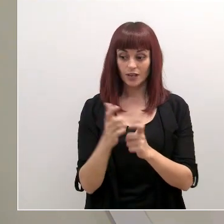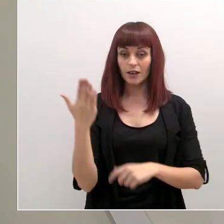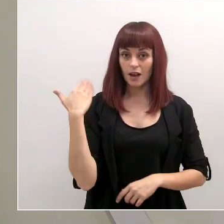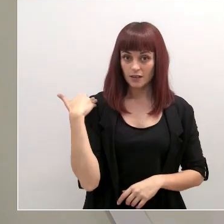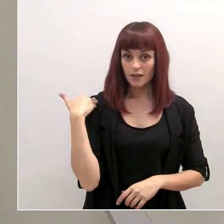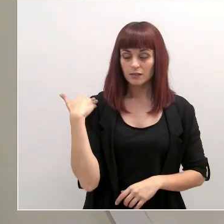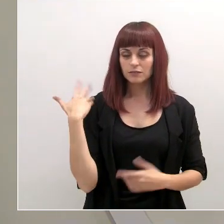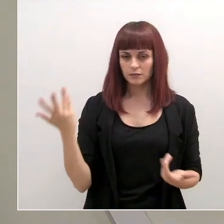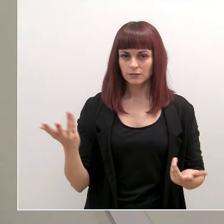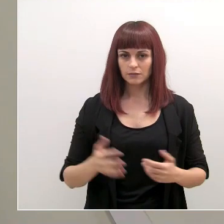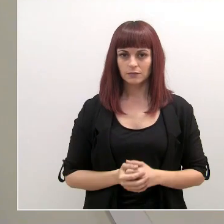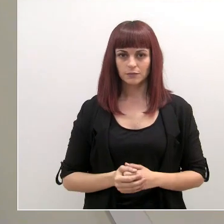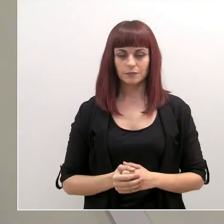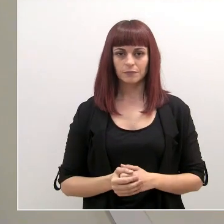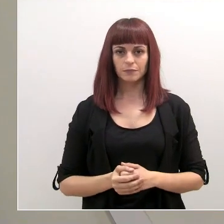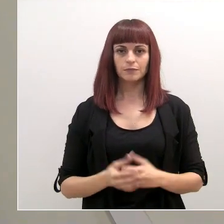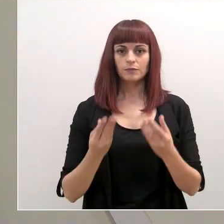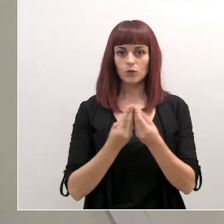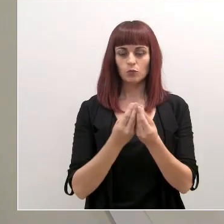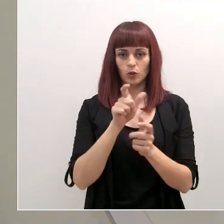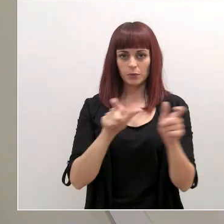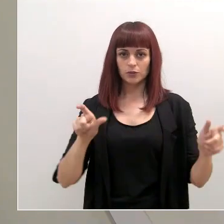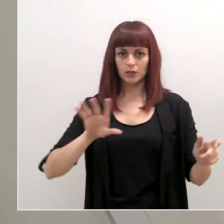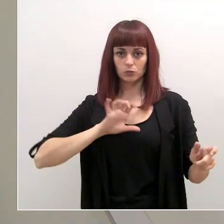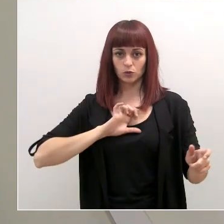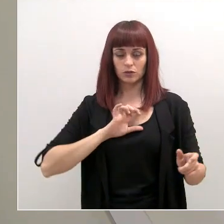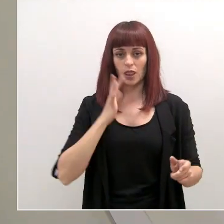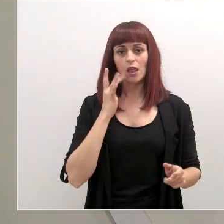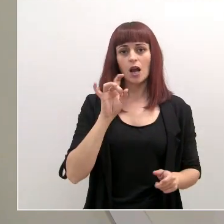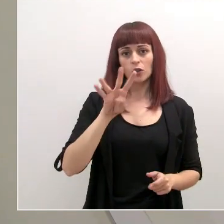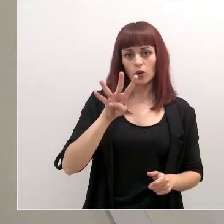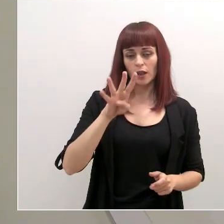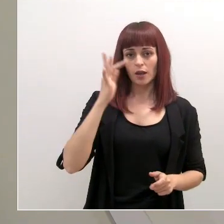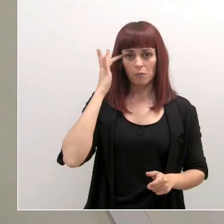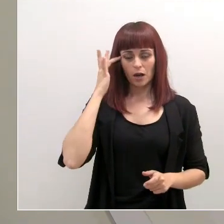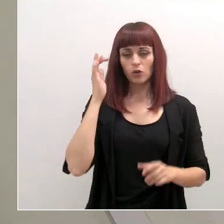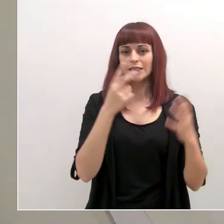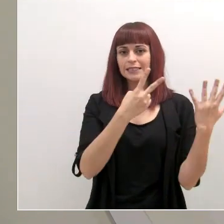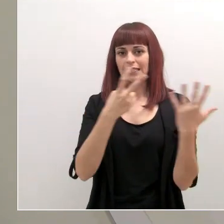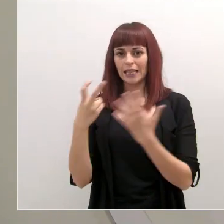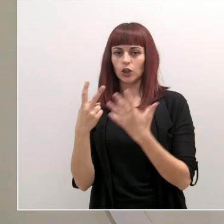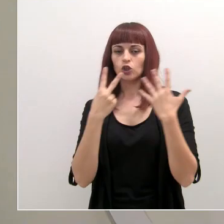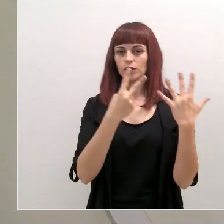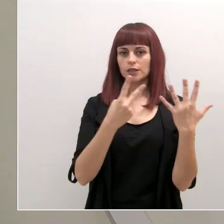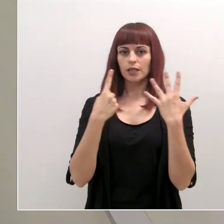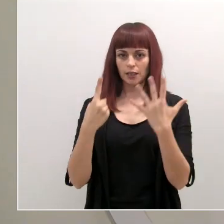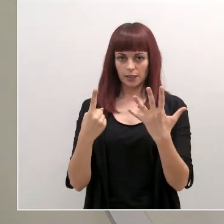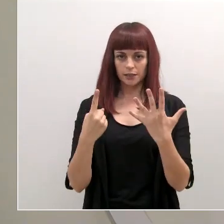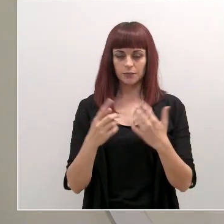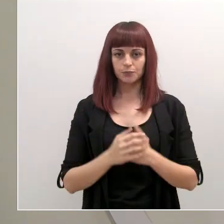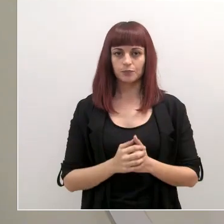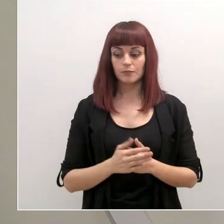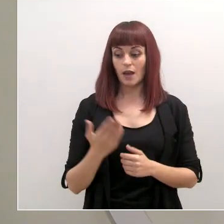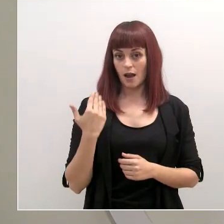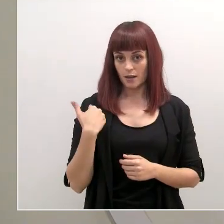ayer eran las siguientes. El número de casos activos a 14 de marzo era de 776. En